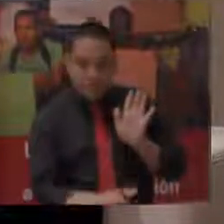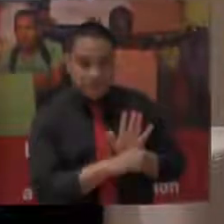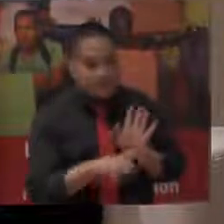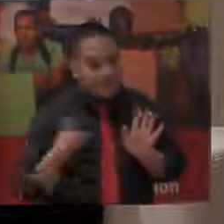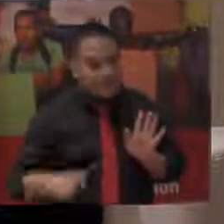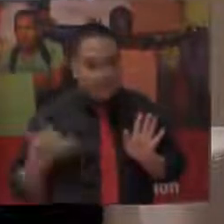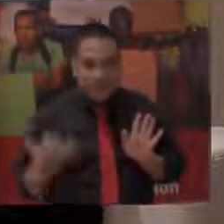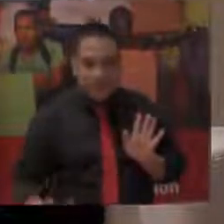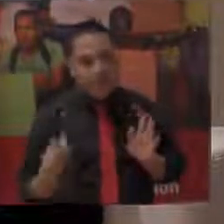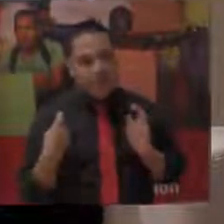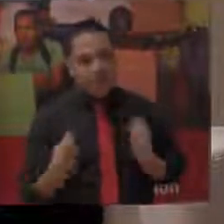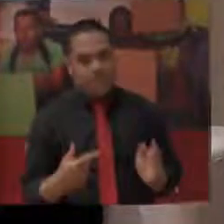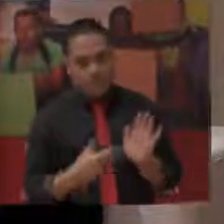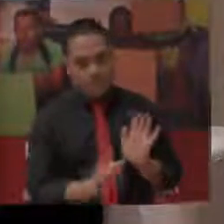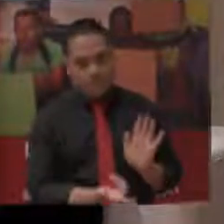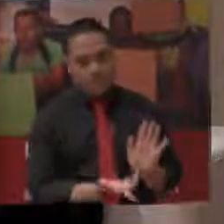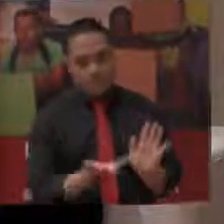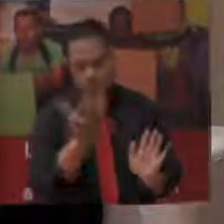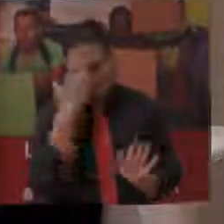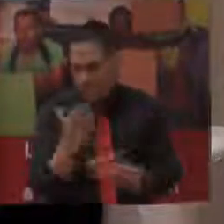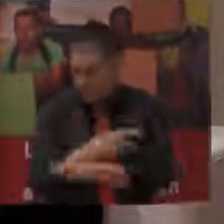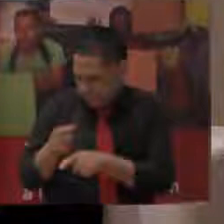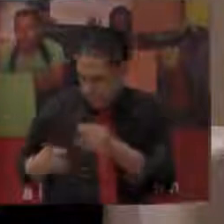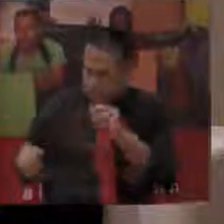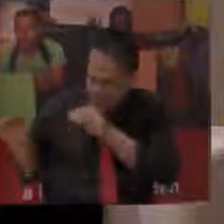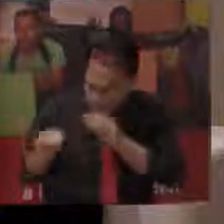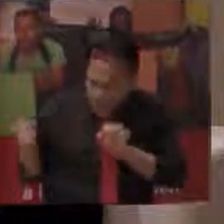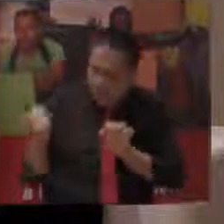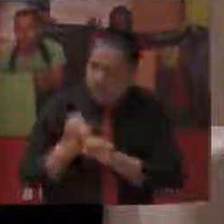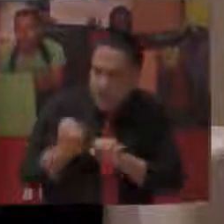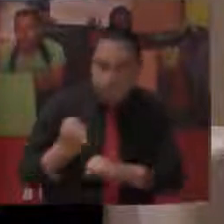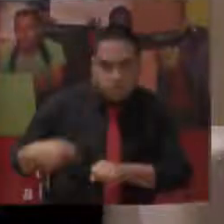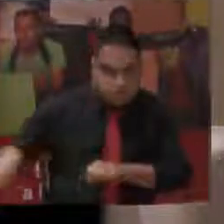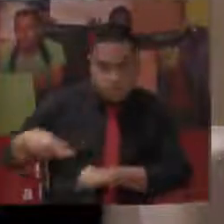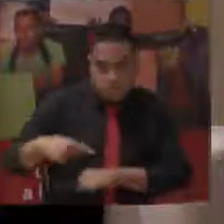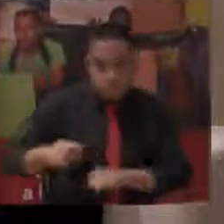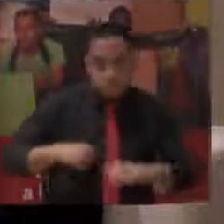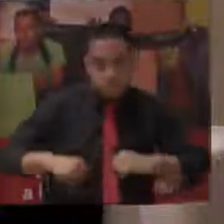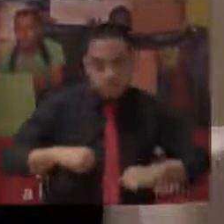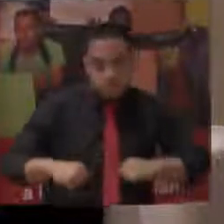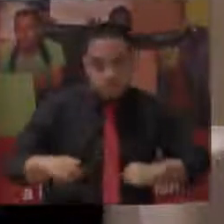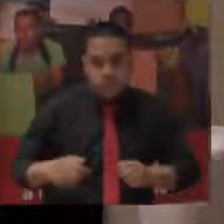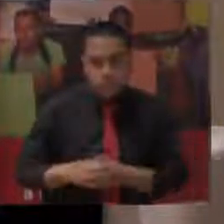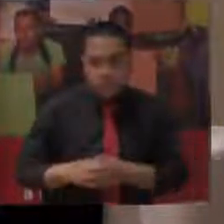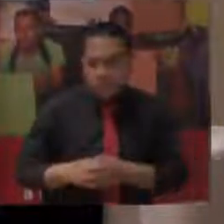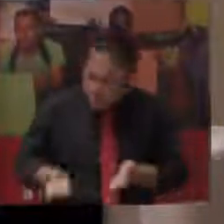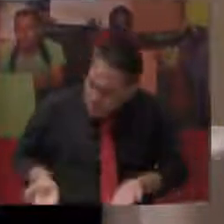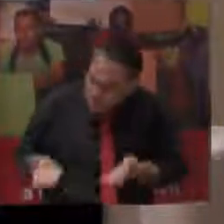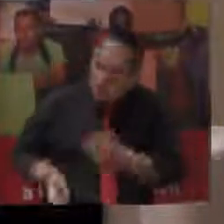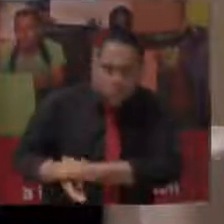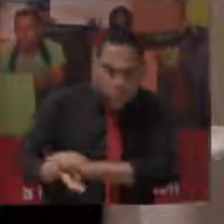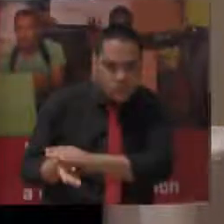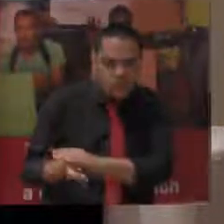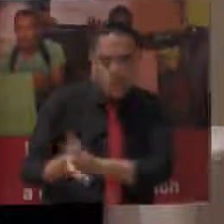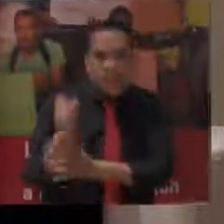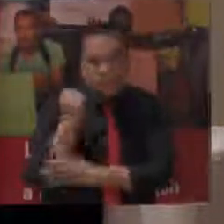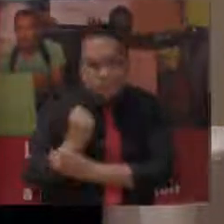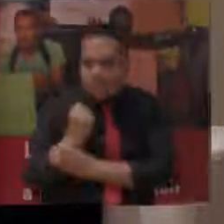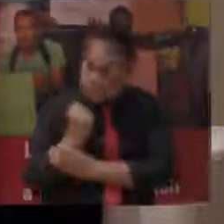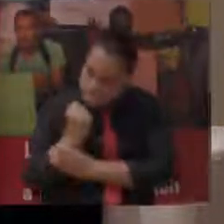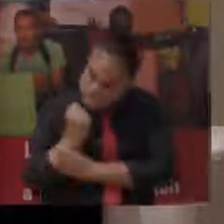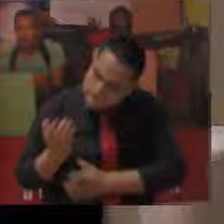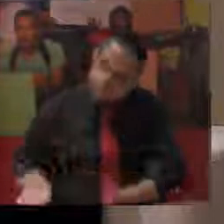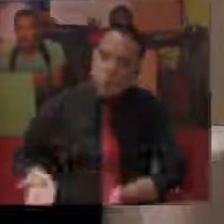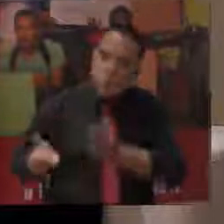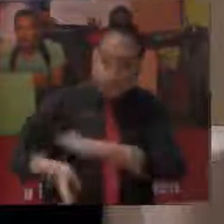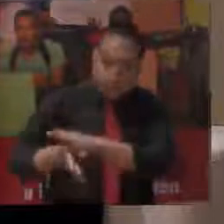eso yo sé que ustedes han estado trabajando muchísimo. No desmayen, no desmayen, que el